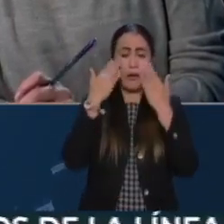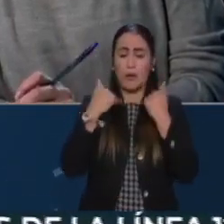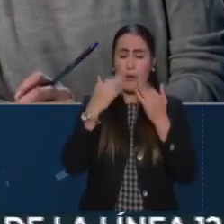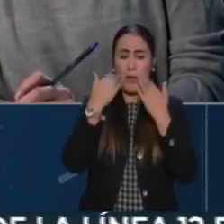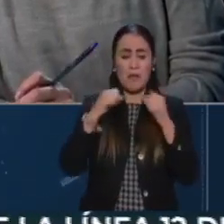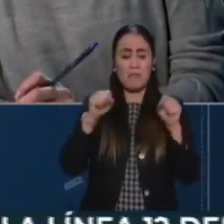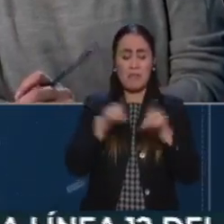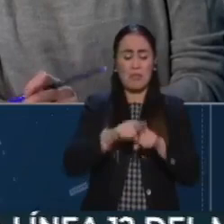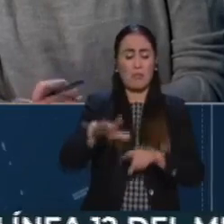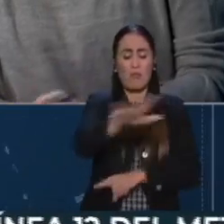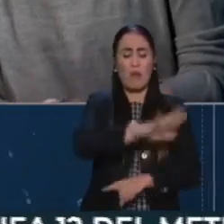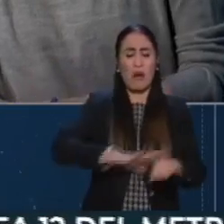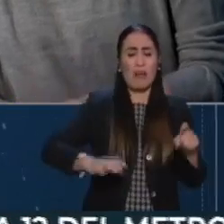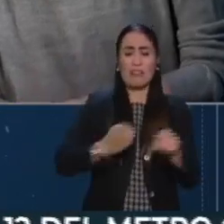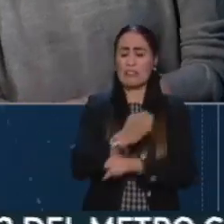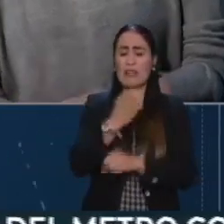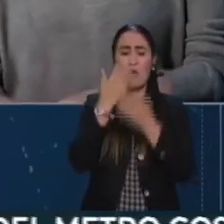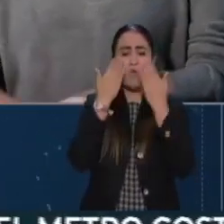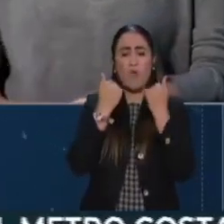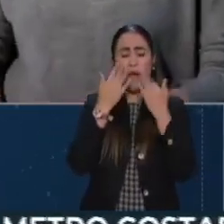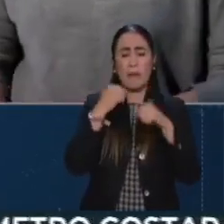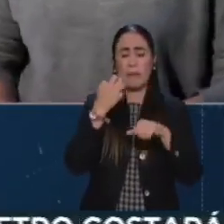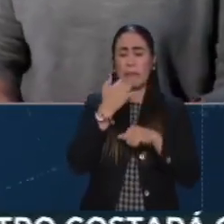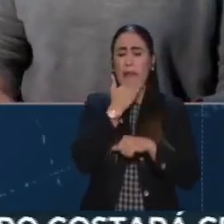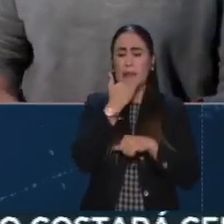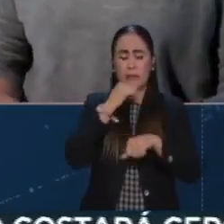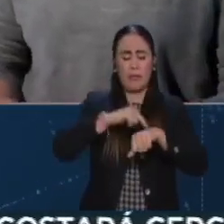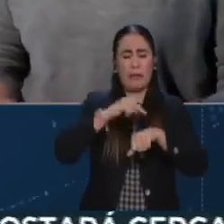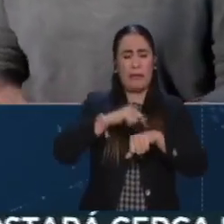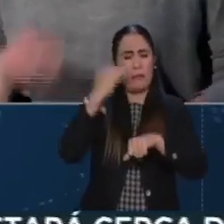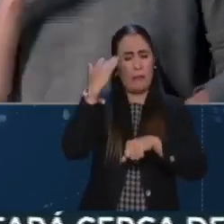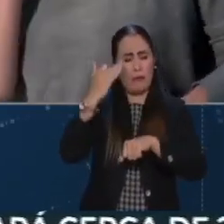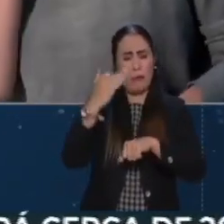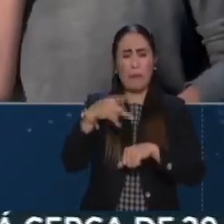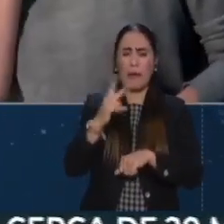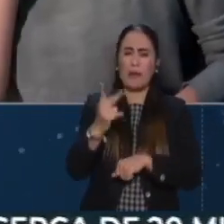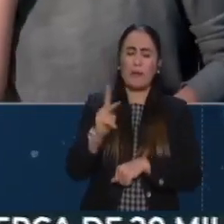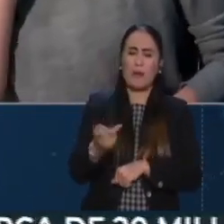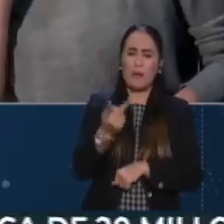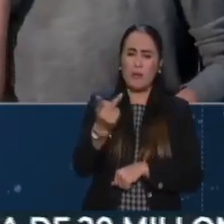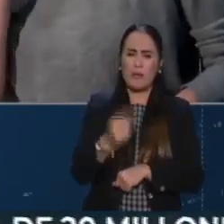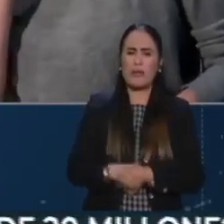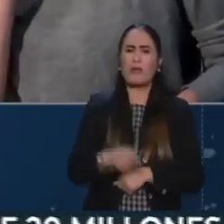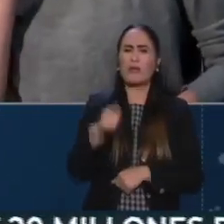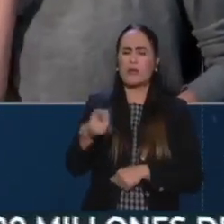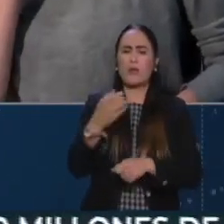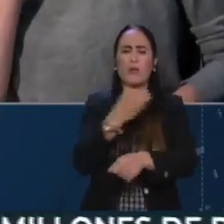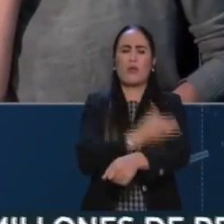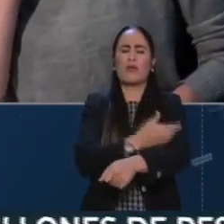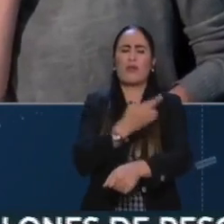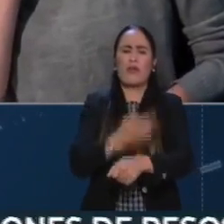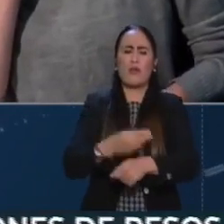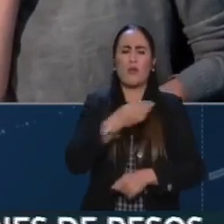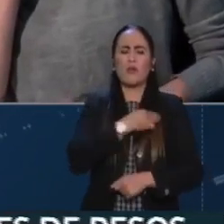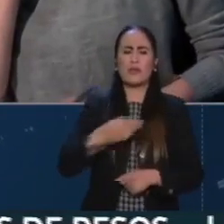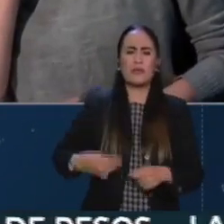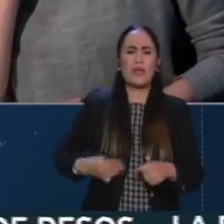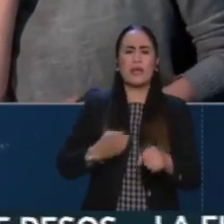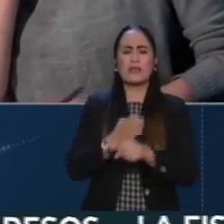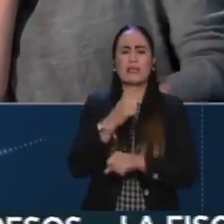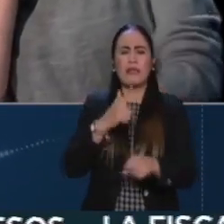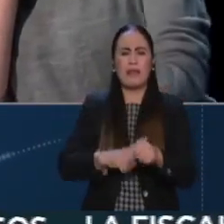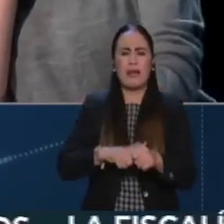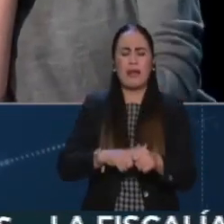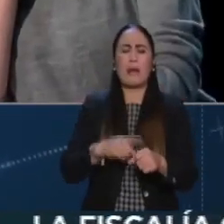en el resto del estado. Exactamente, Pedro, se nos acaba el tiempo, pero no quiero dejar de preguntarte esto. Hablas tú de la coordinación municipal, estatal, pero ¿qué pasa